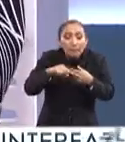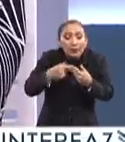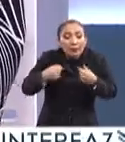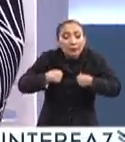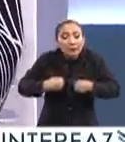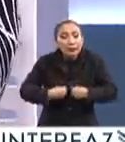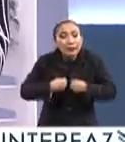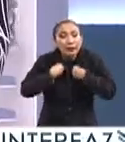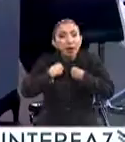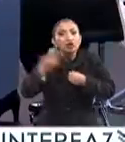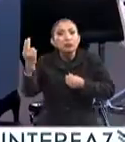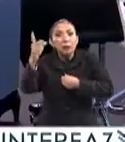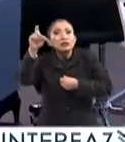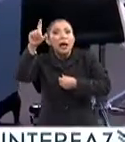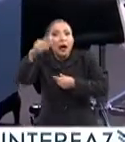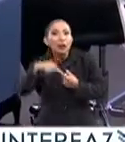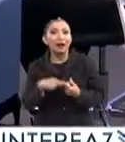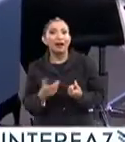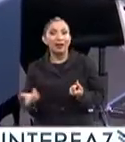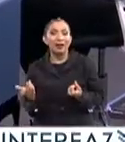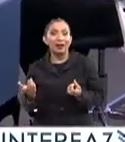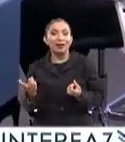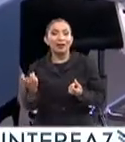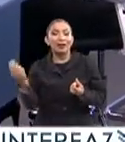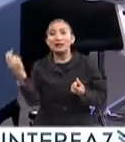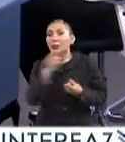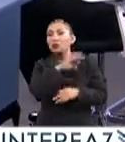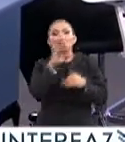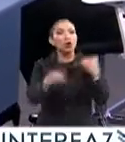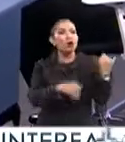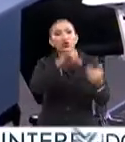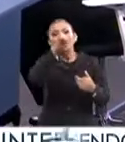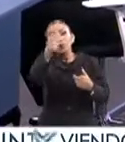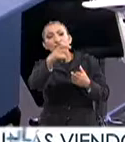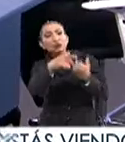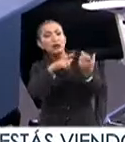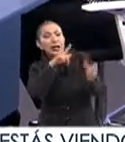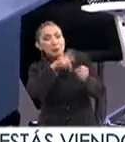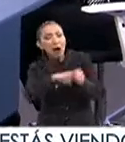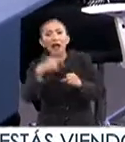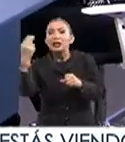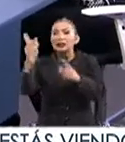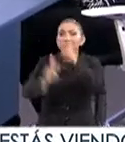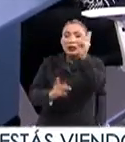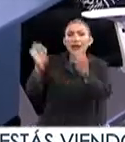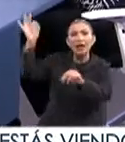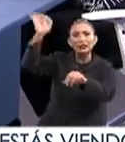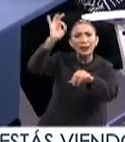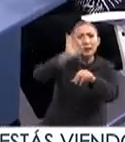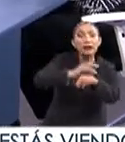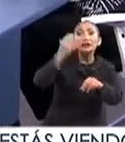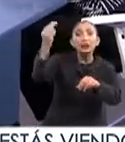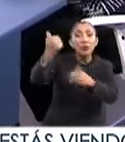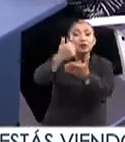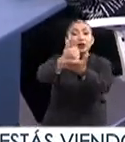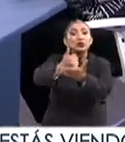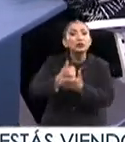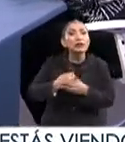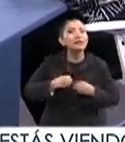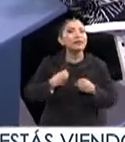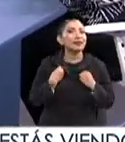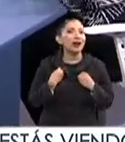nosotros necesitamos agua, nosotros necesitamos de todos los demás organismos para sobrevivir, de las abejas. Debemos